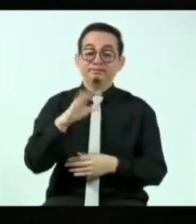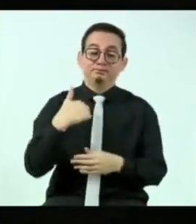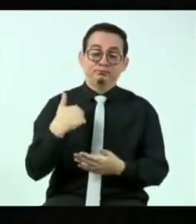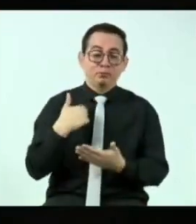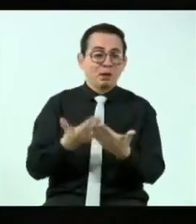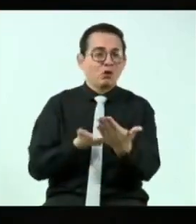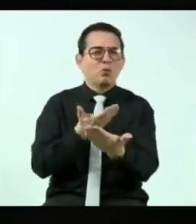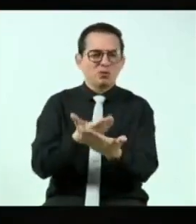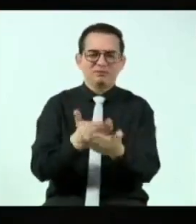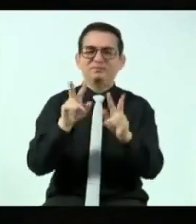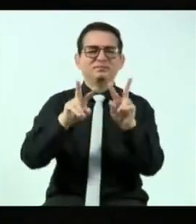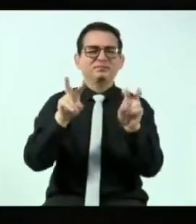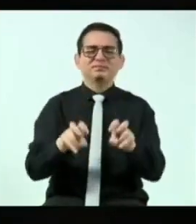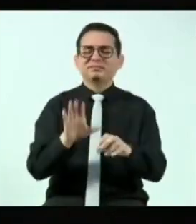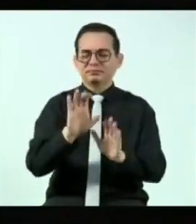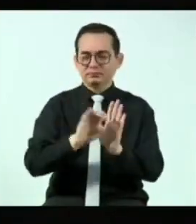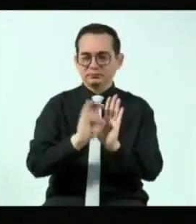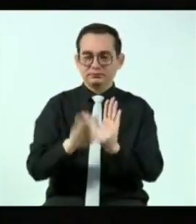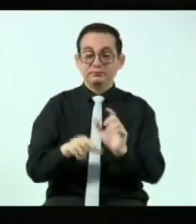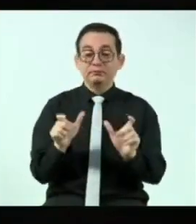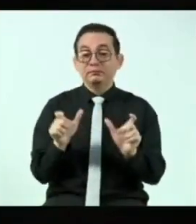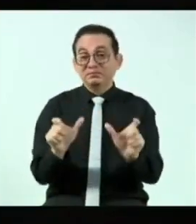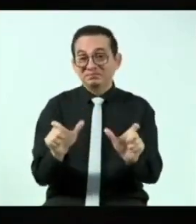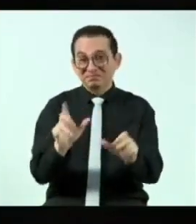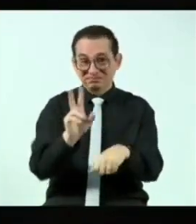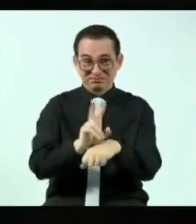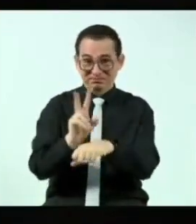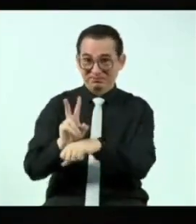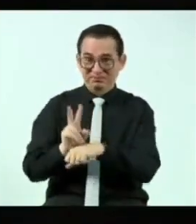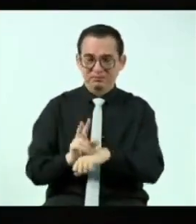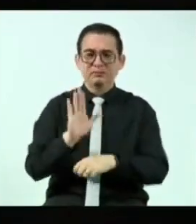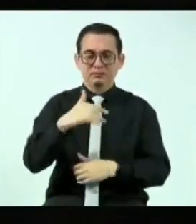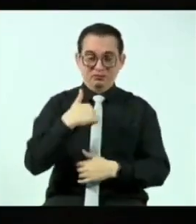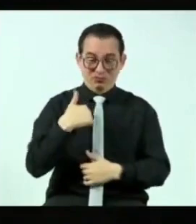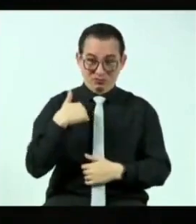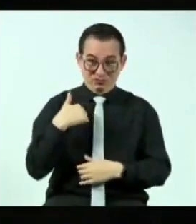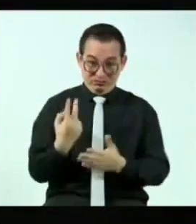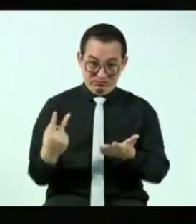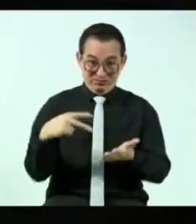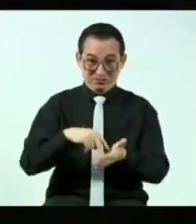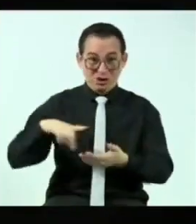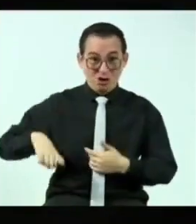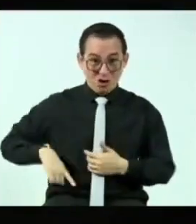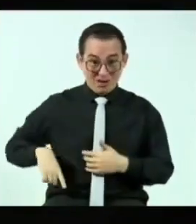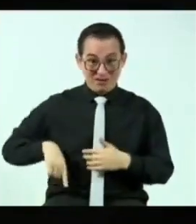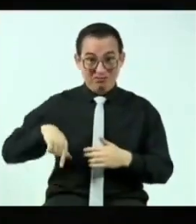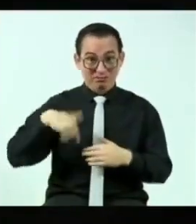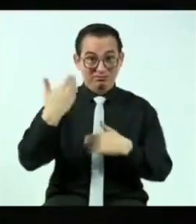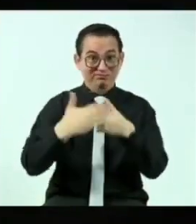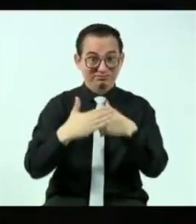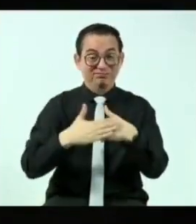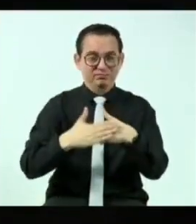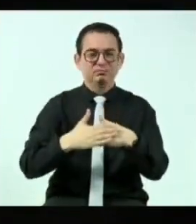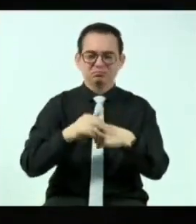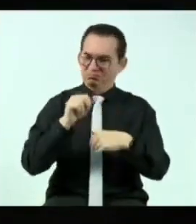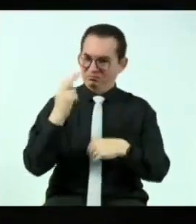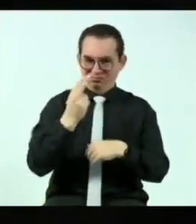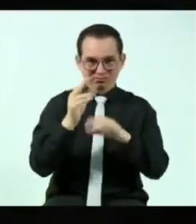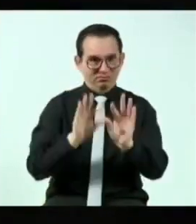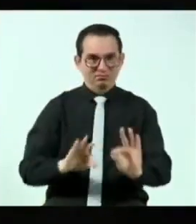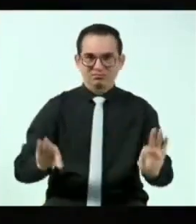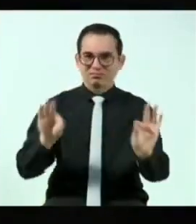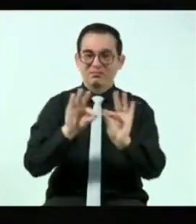materia de seguridad sin duda como gobernador de este estado será el tema fundamental a